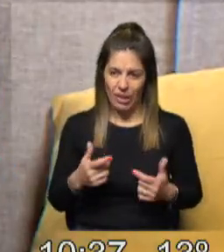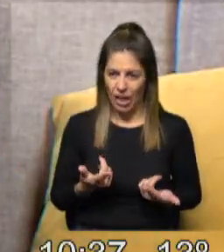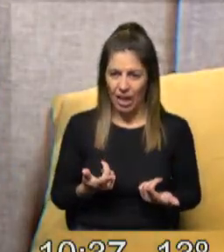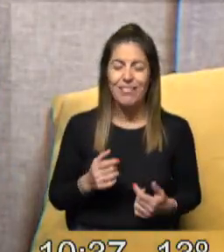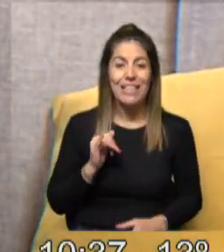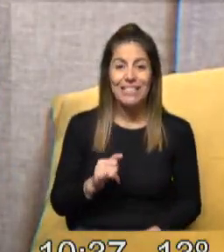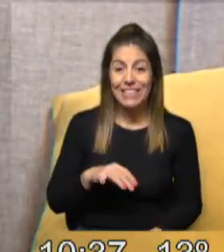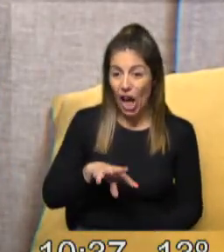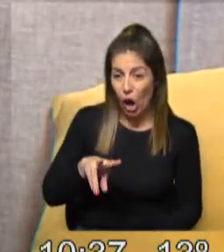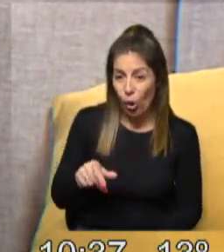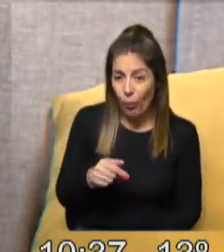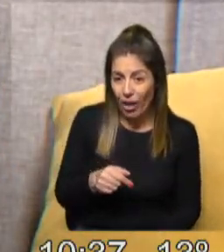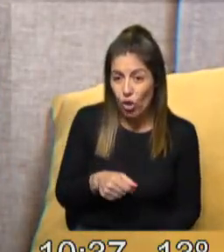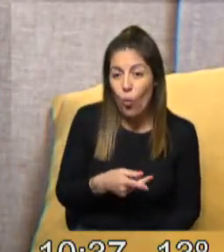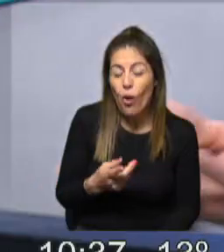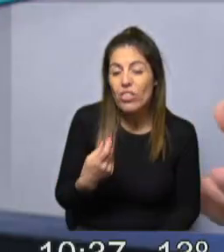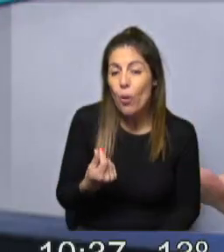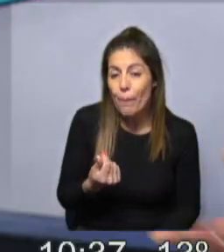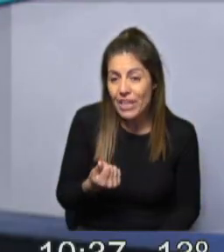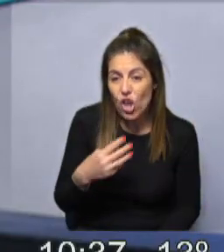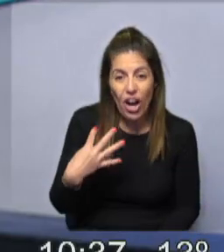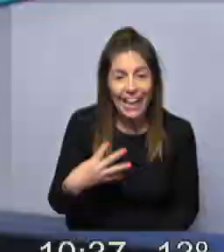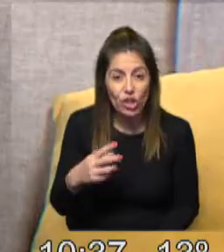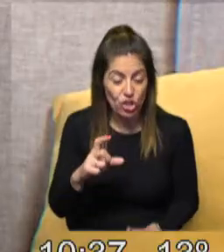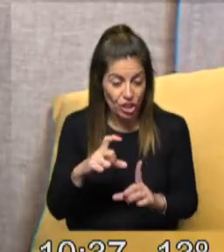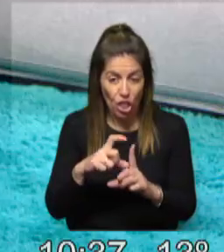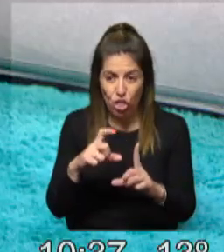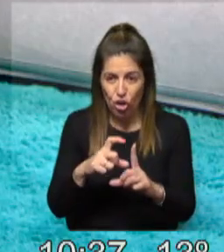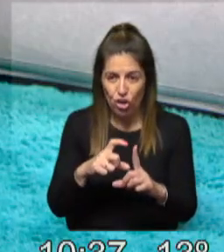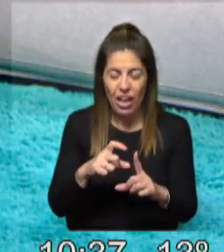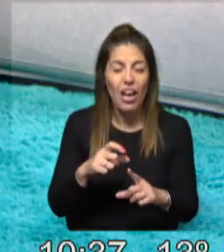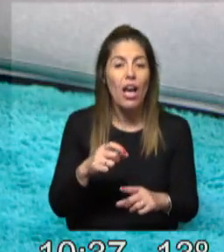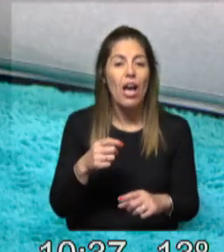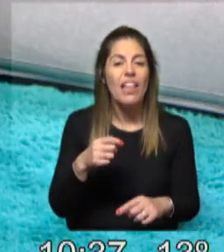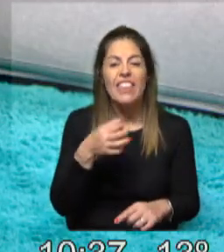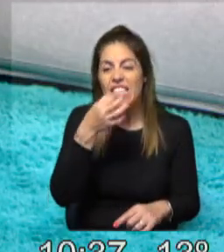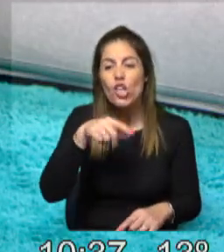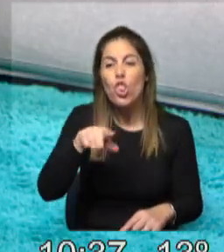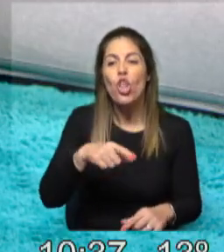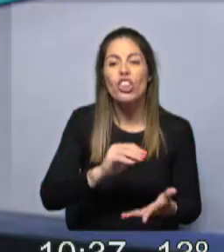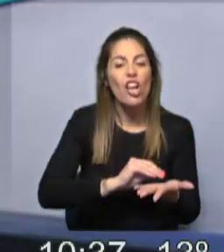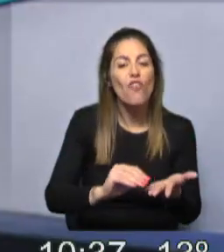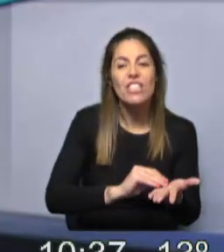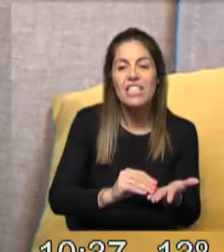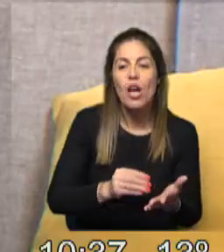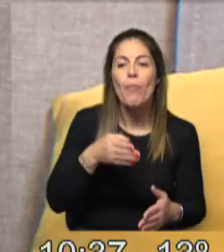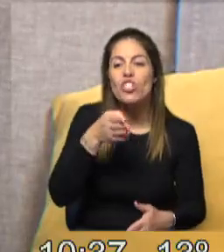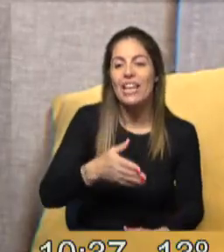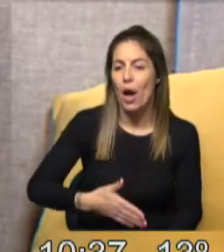Siéntose ninguneado porque le están robando. ¿Cuánto cuesta? ¿14 dólares? No, averiguanos dónde es la oficina de Netflix y vamos a protestar. Sí, vamos a ir a hacer una manifestación.